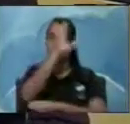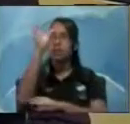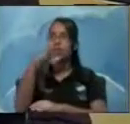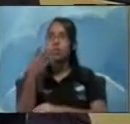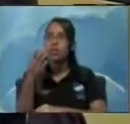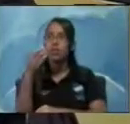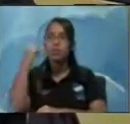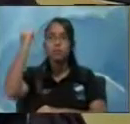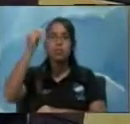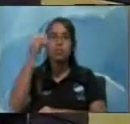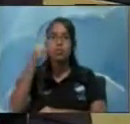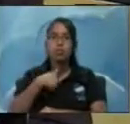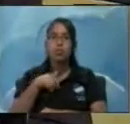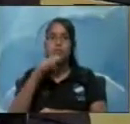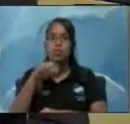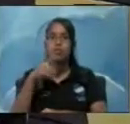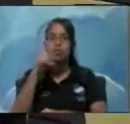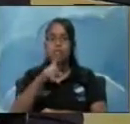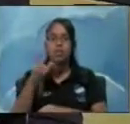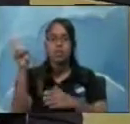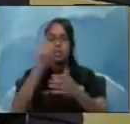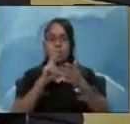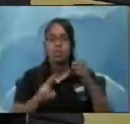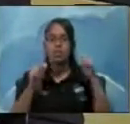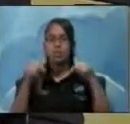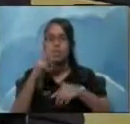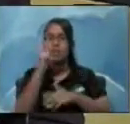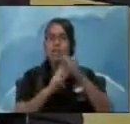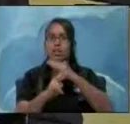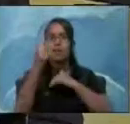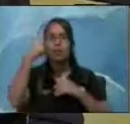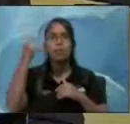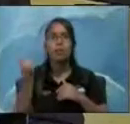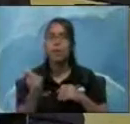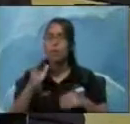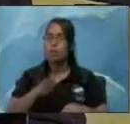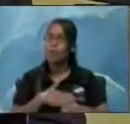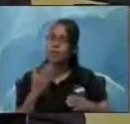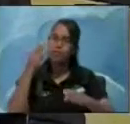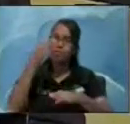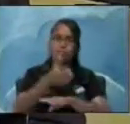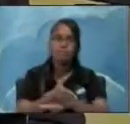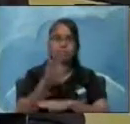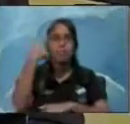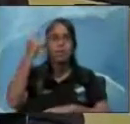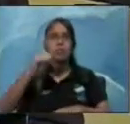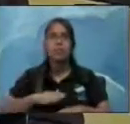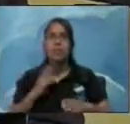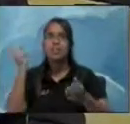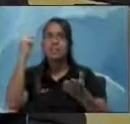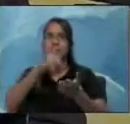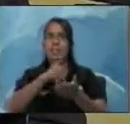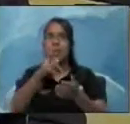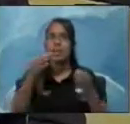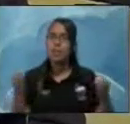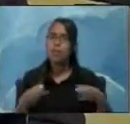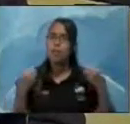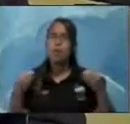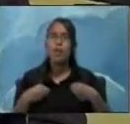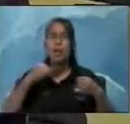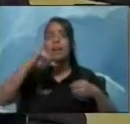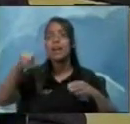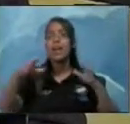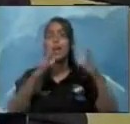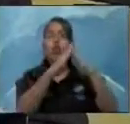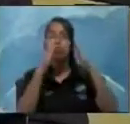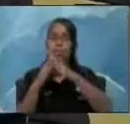cuando estoy leyendo este versículo que bueno que para poder entrar Para poder llegar y morar en jerusalem